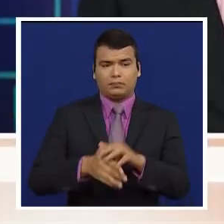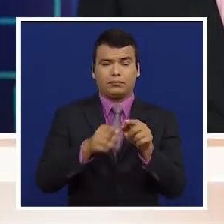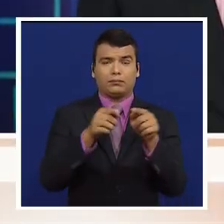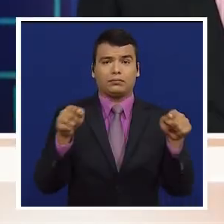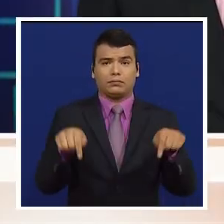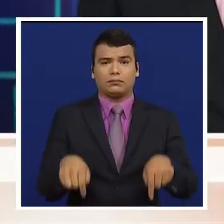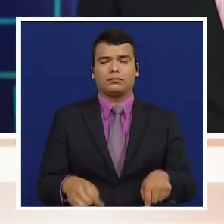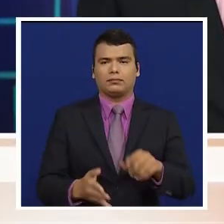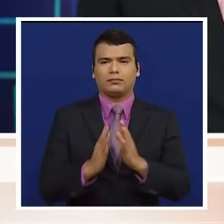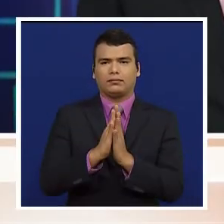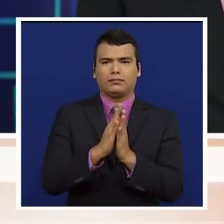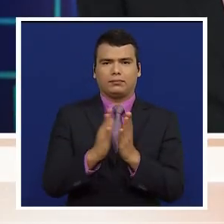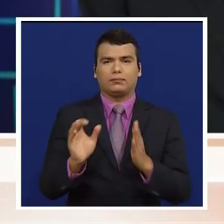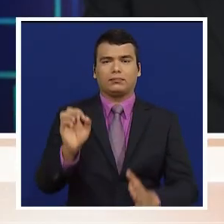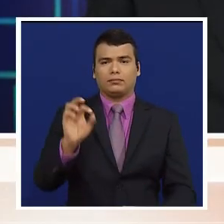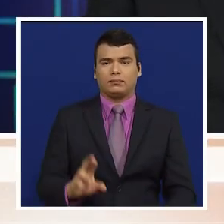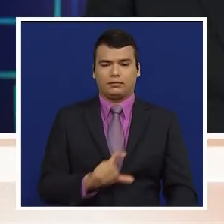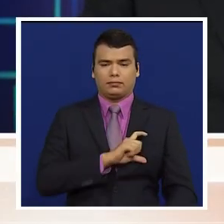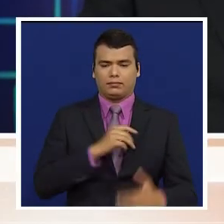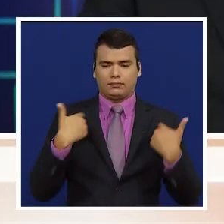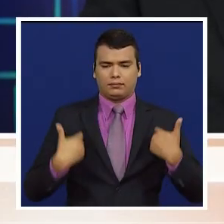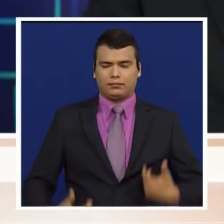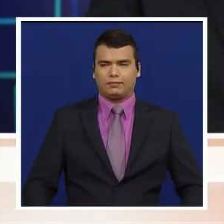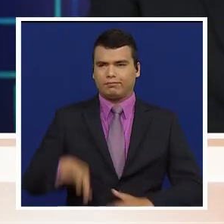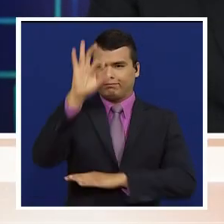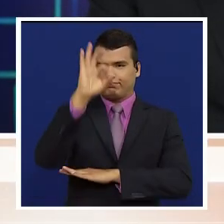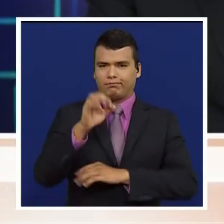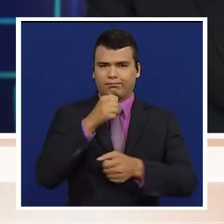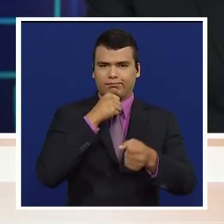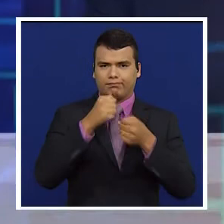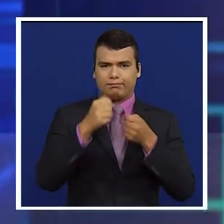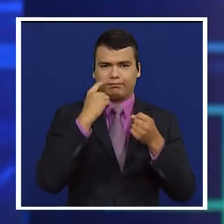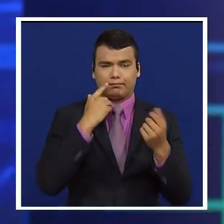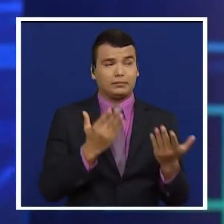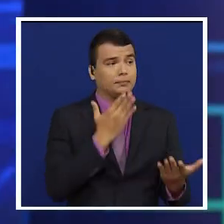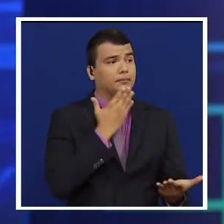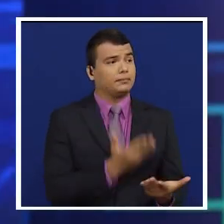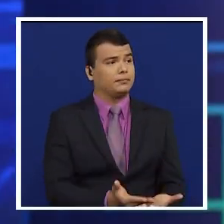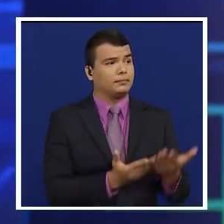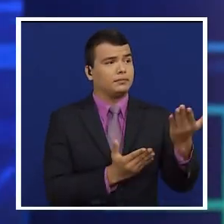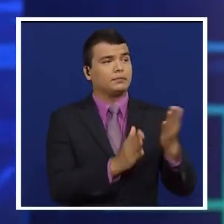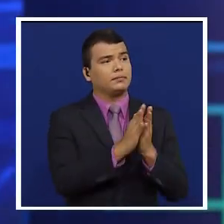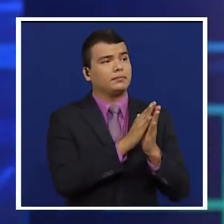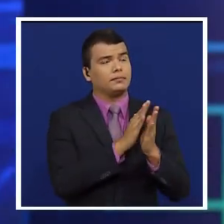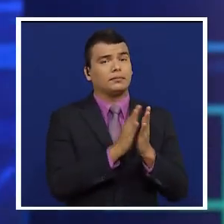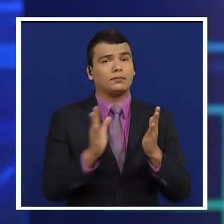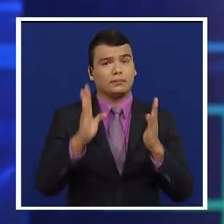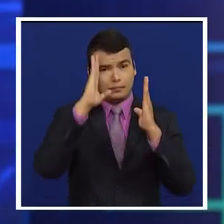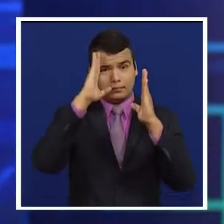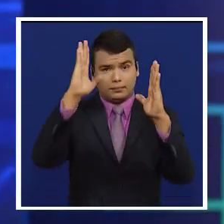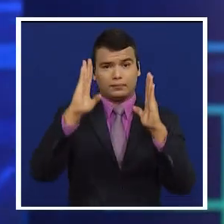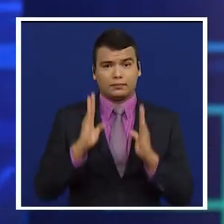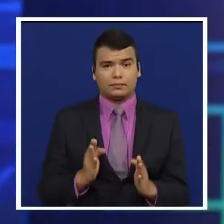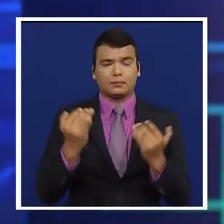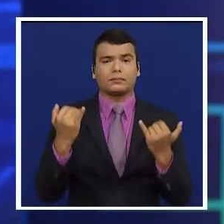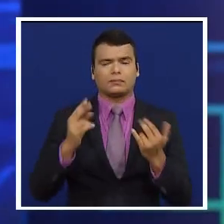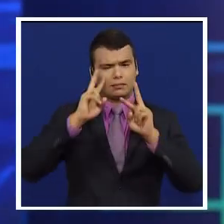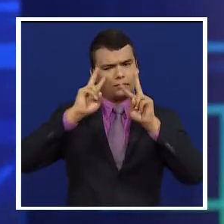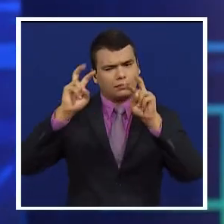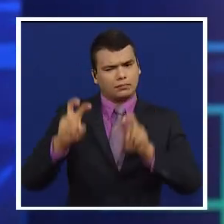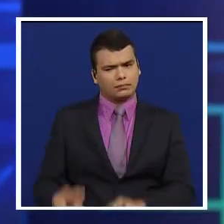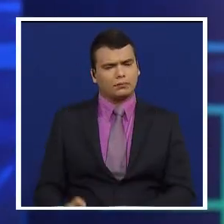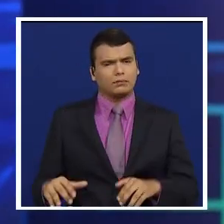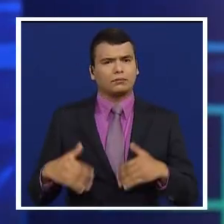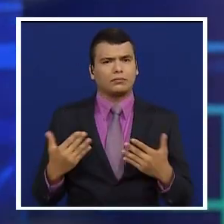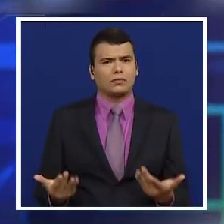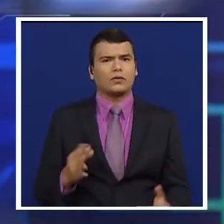a nuestros estudios en el sur de la ciudad. Gustavo Andrés González, Telepacífico Noticias. Muchas gracias, Gustavo. Atención, avanza la investigación por los